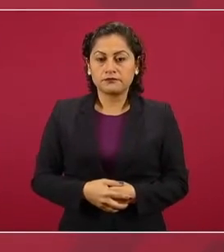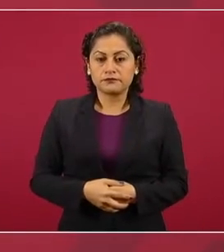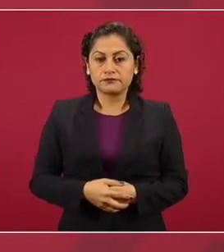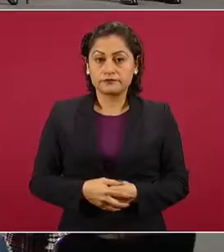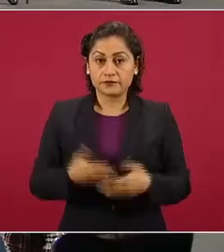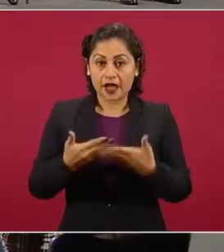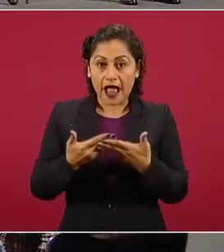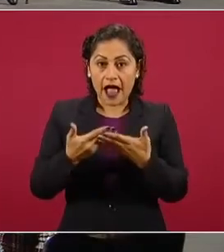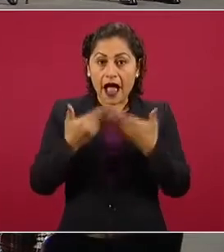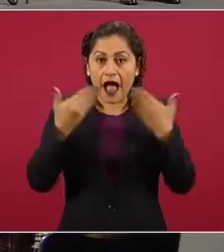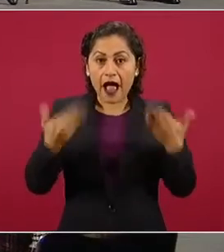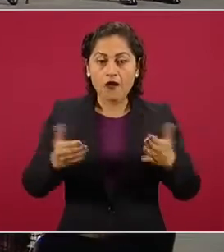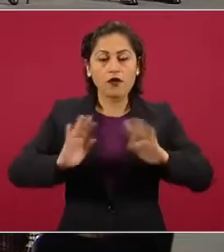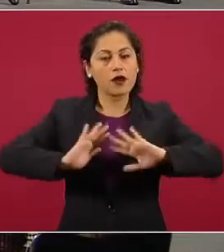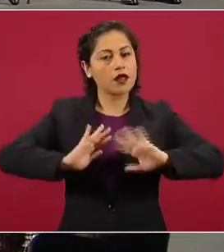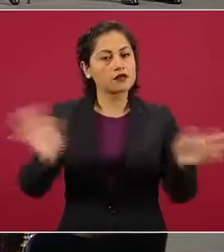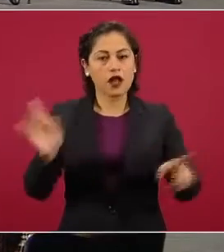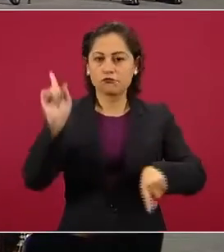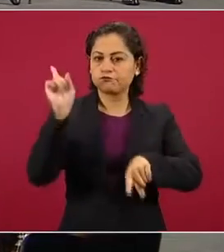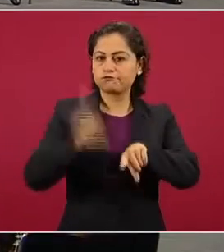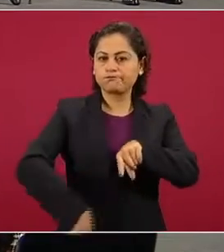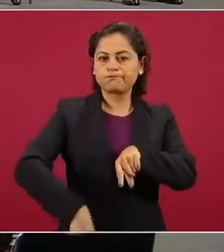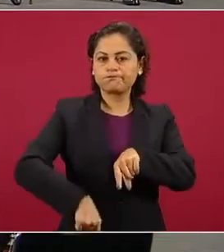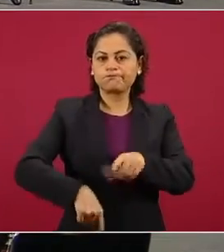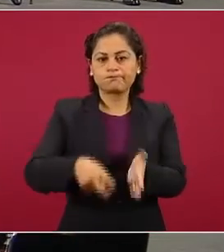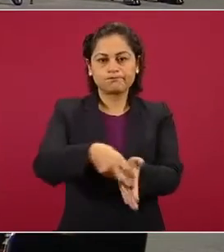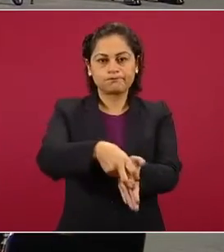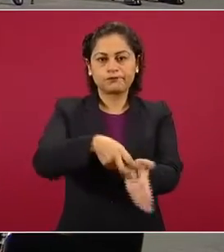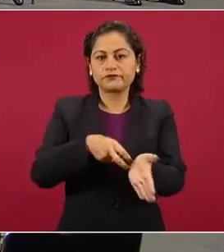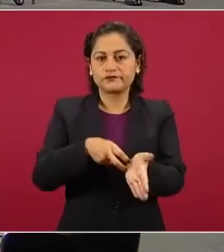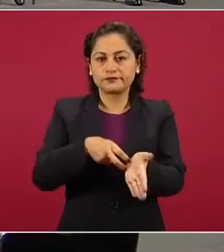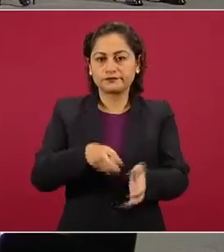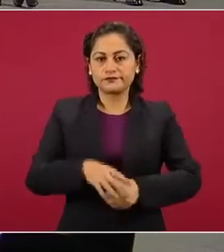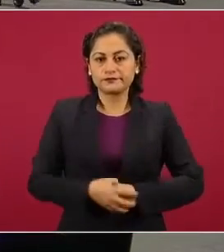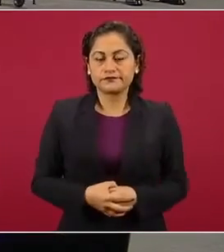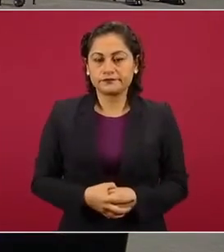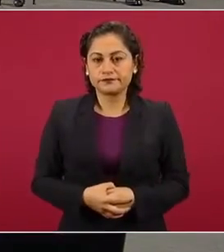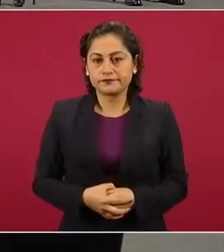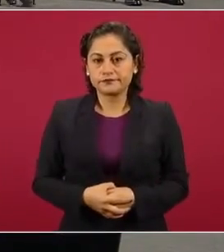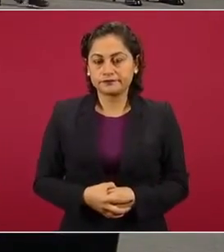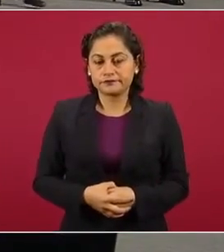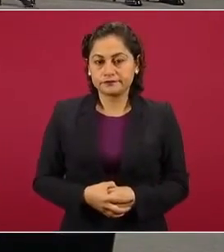que se quita el fuero presidencial.